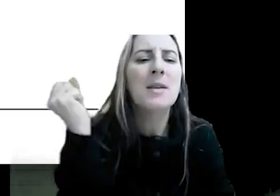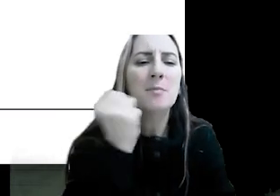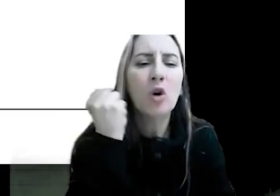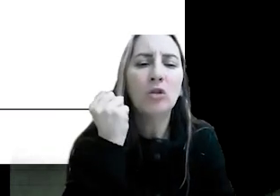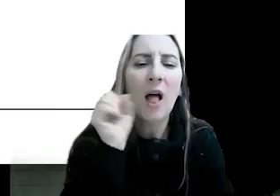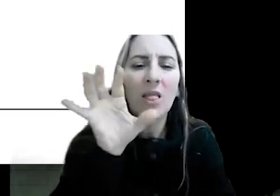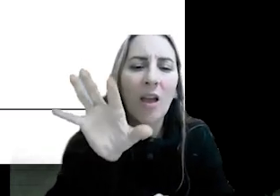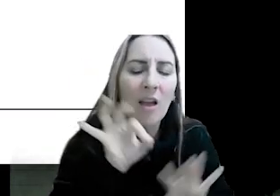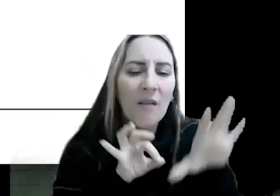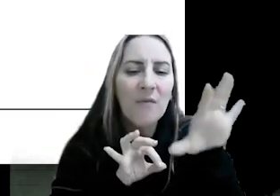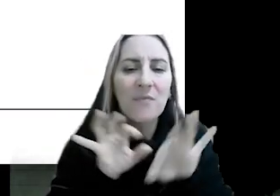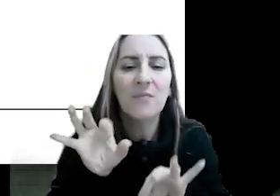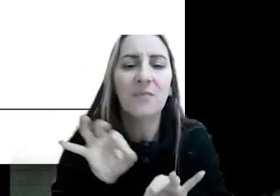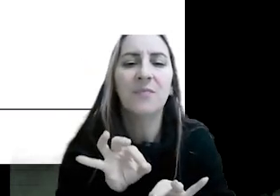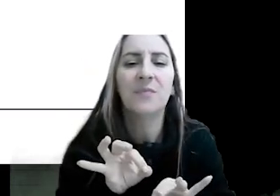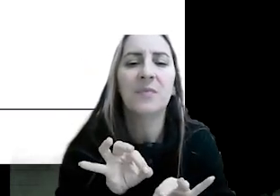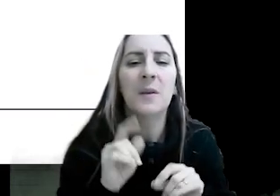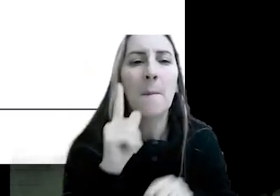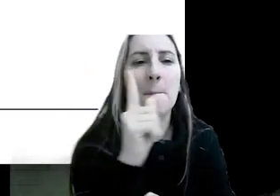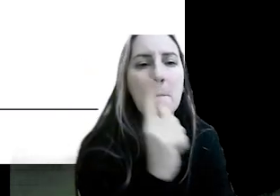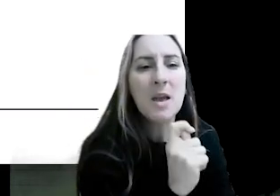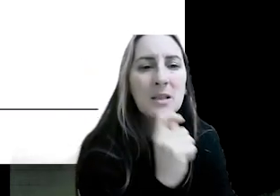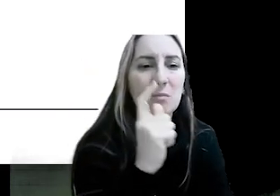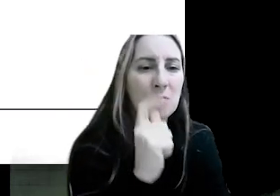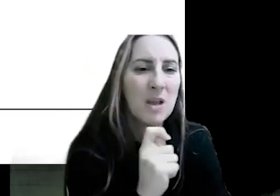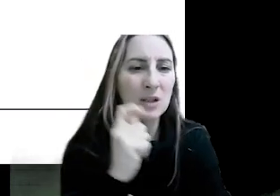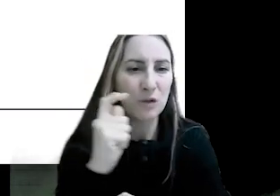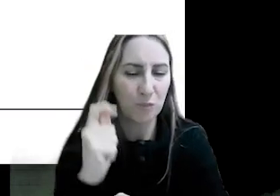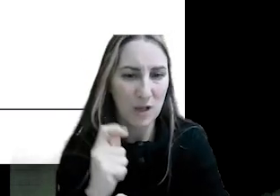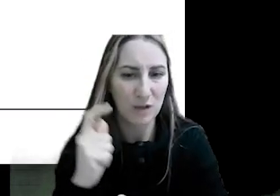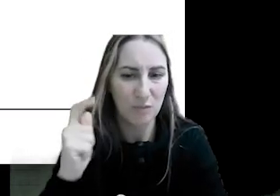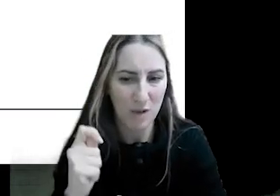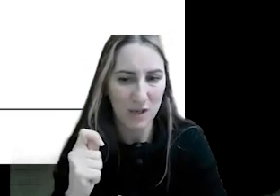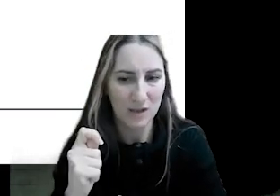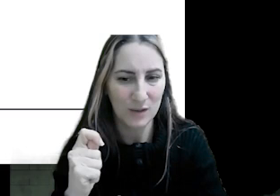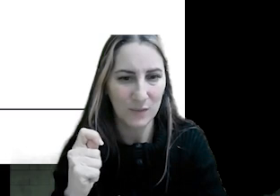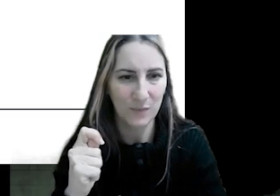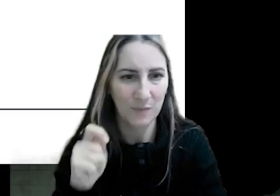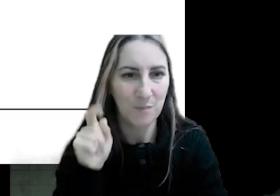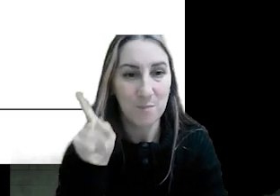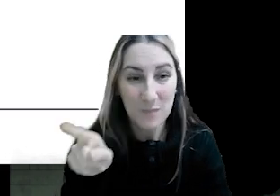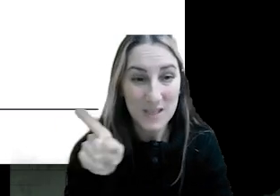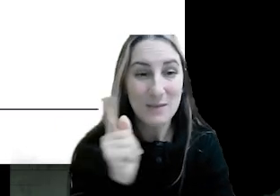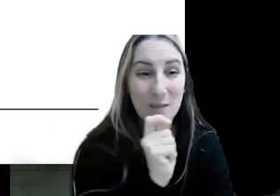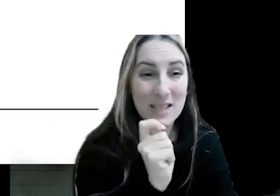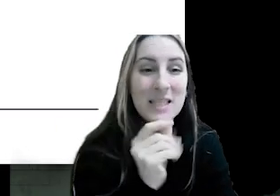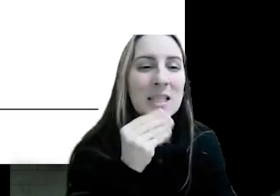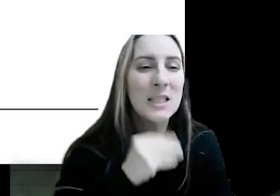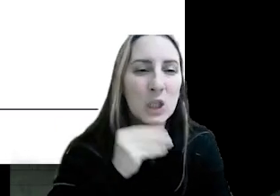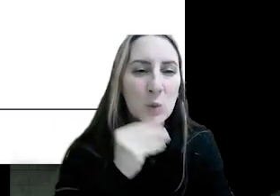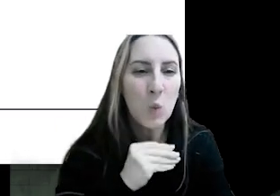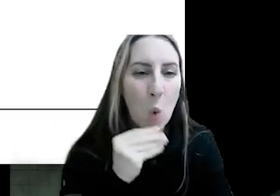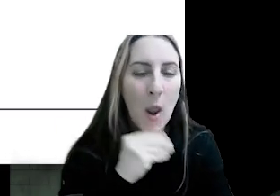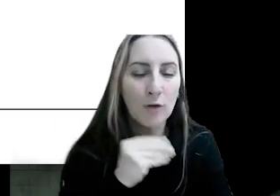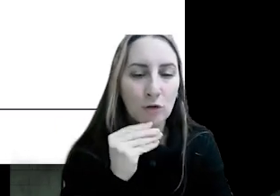directamente los meses en los cuales se simularon las,